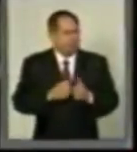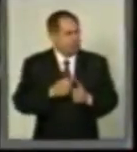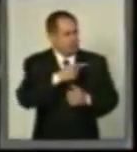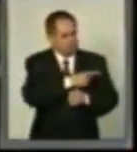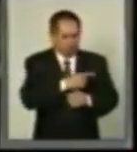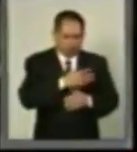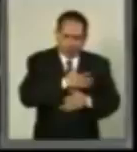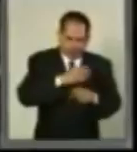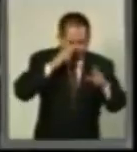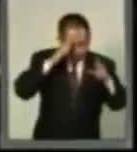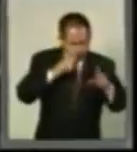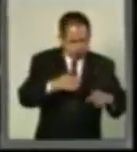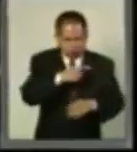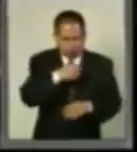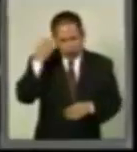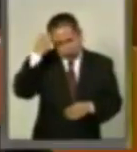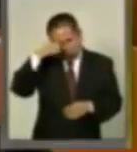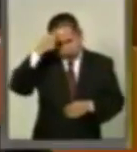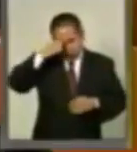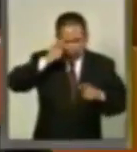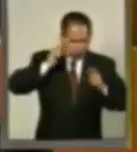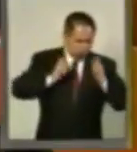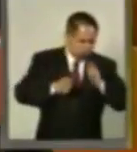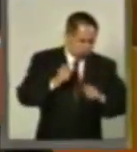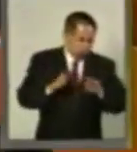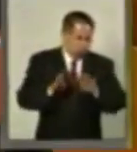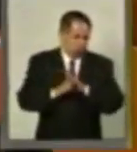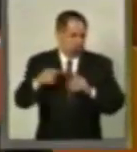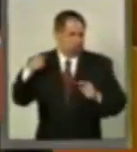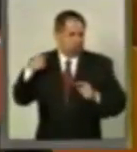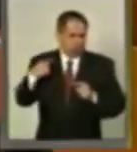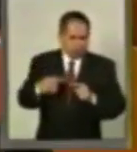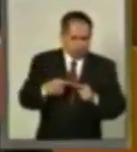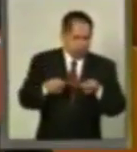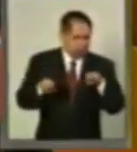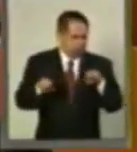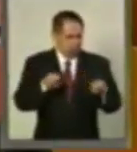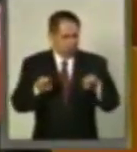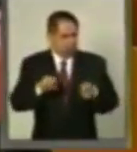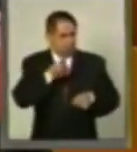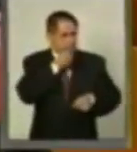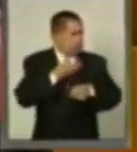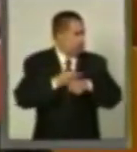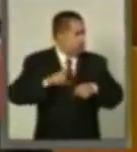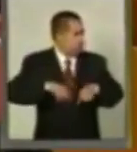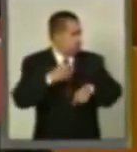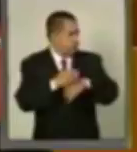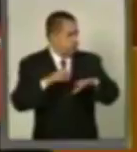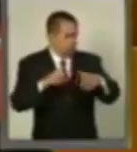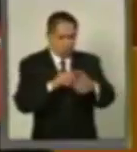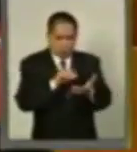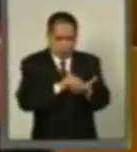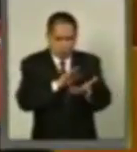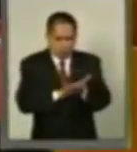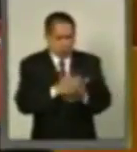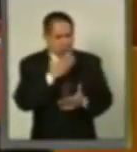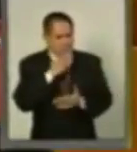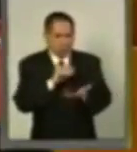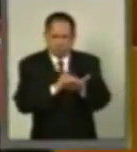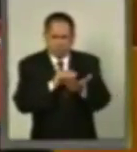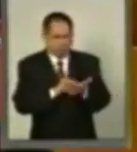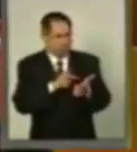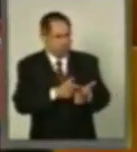oficio, con la capacidad que ha llevado en estos años la Secretaría de Gobernación, sigamos